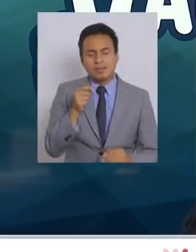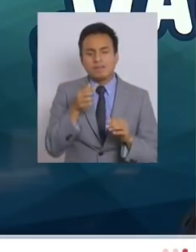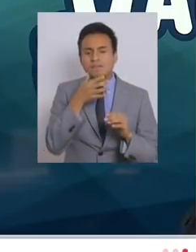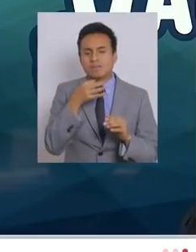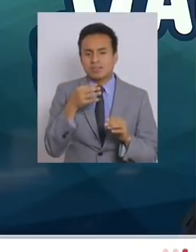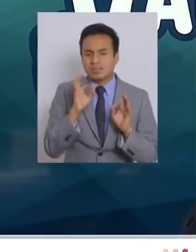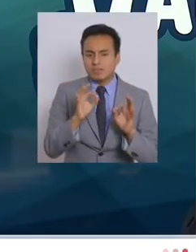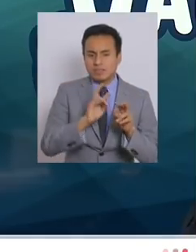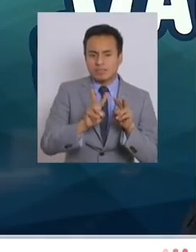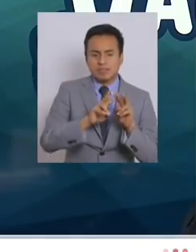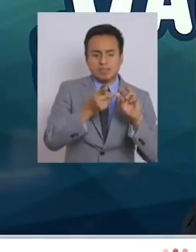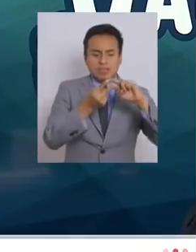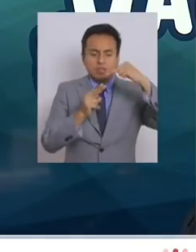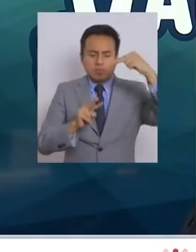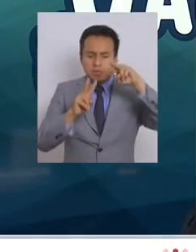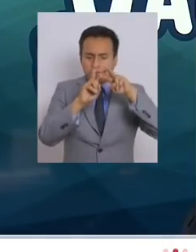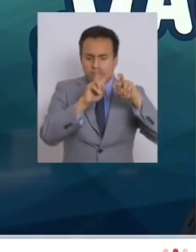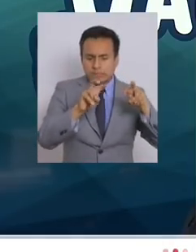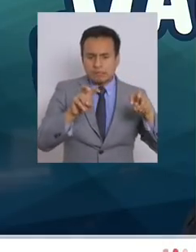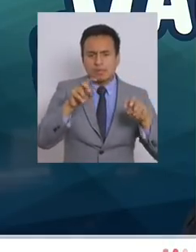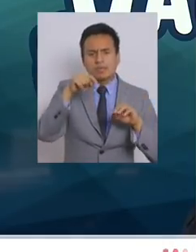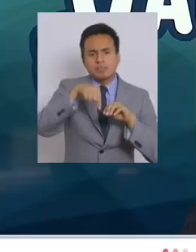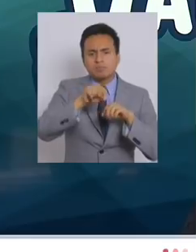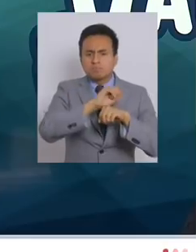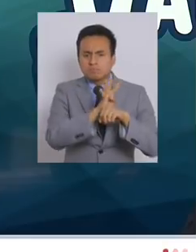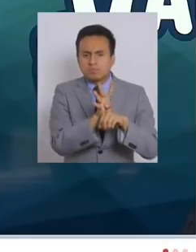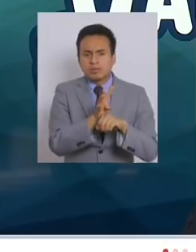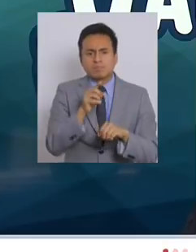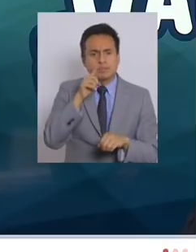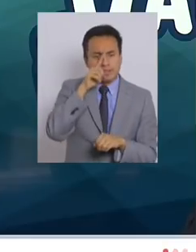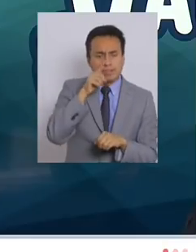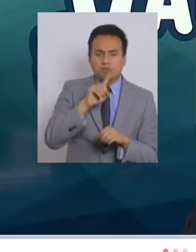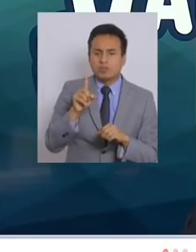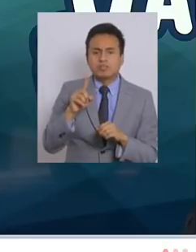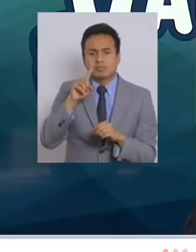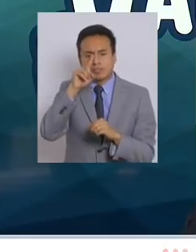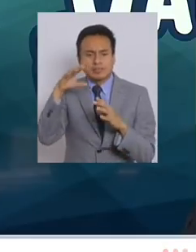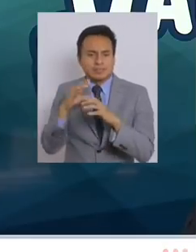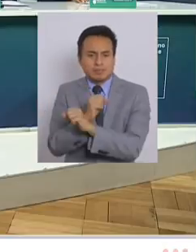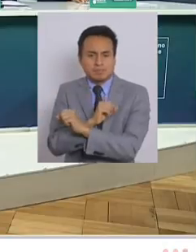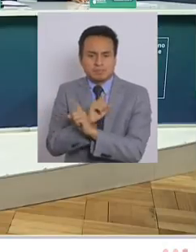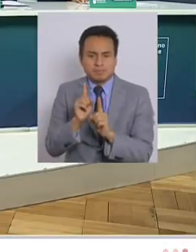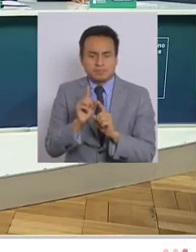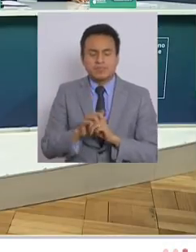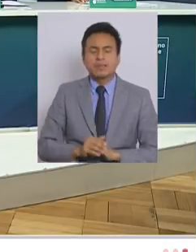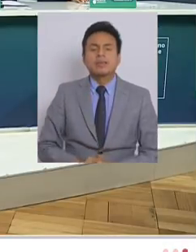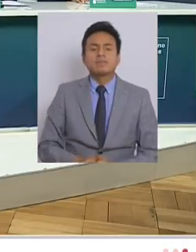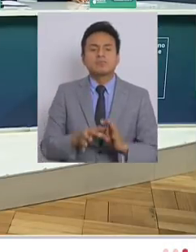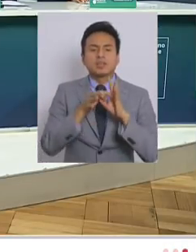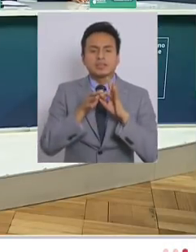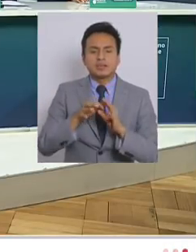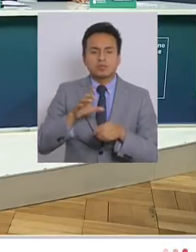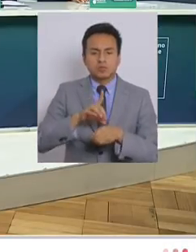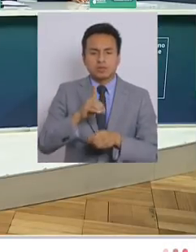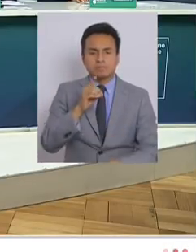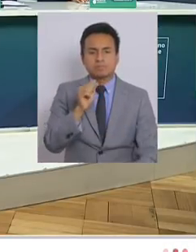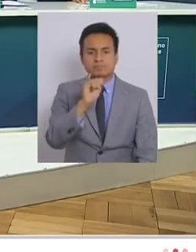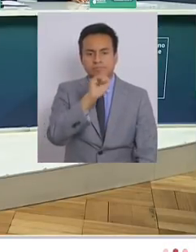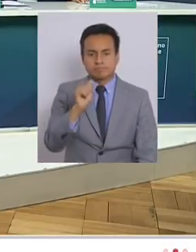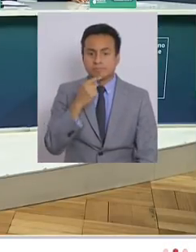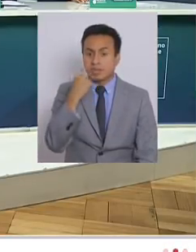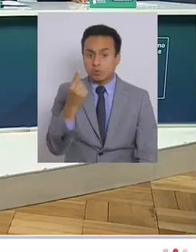hacer una secuenciación genómica con la pcr y no con el test de antígeno muchas gracias doctora daza siguiente pregunta